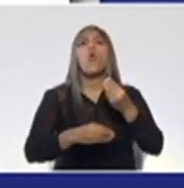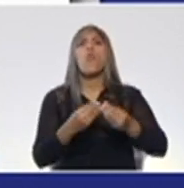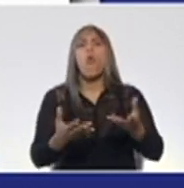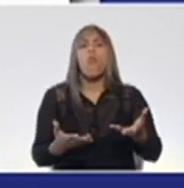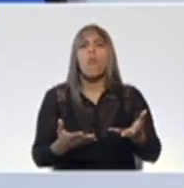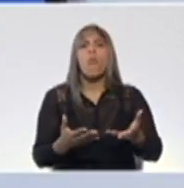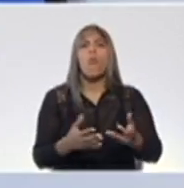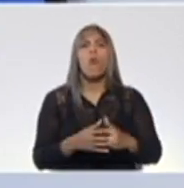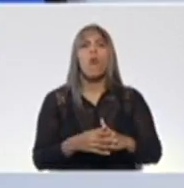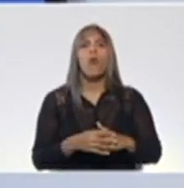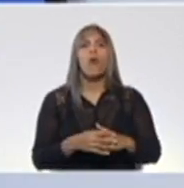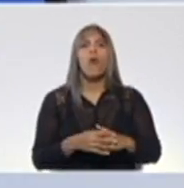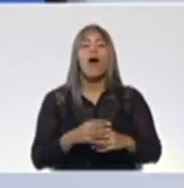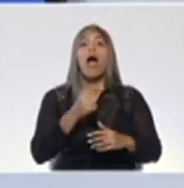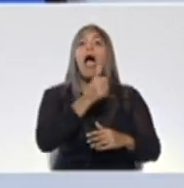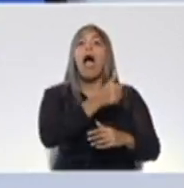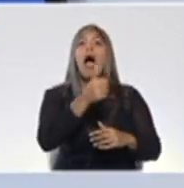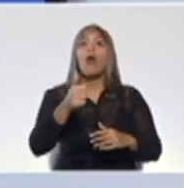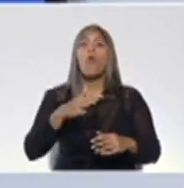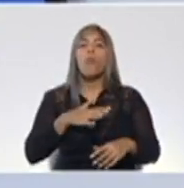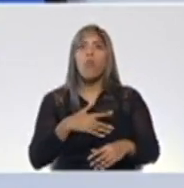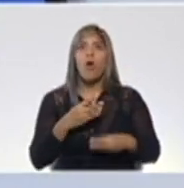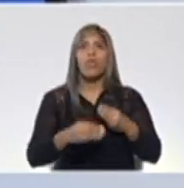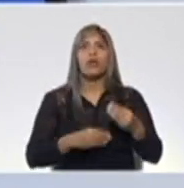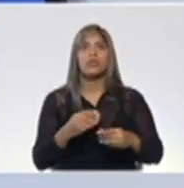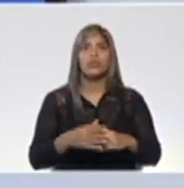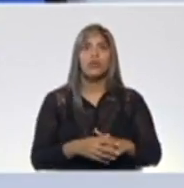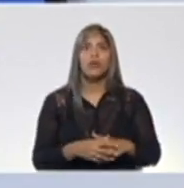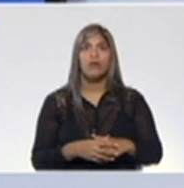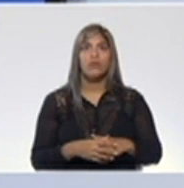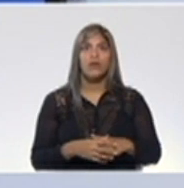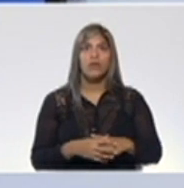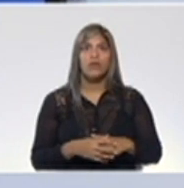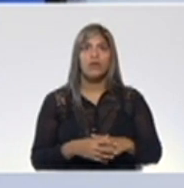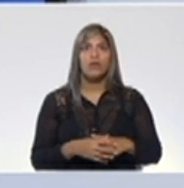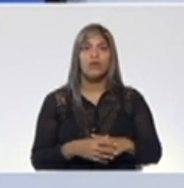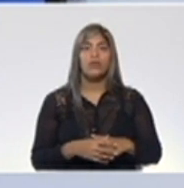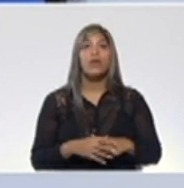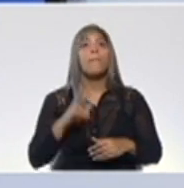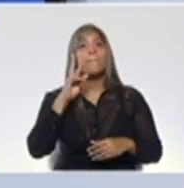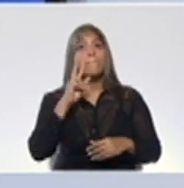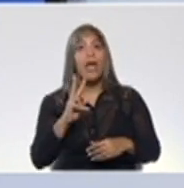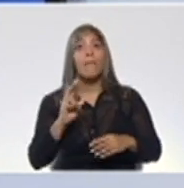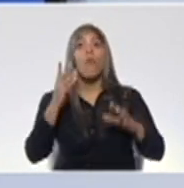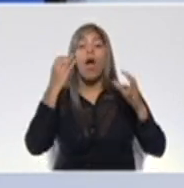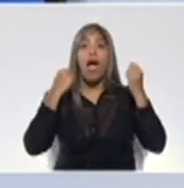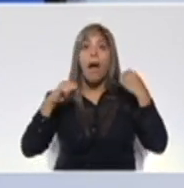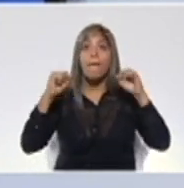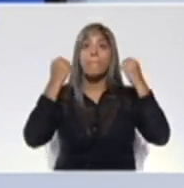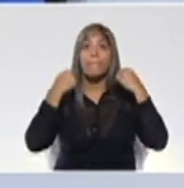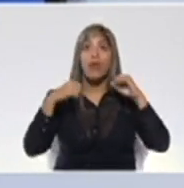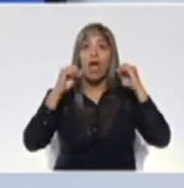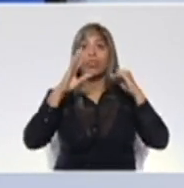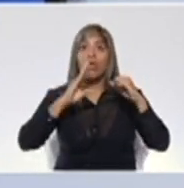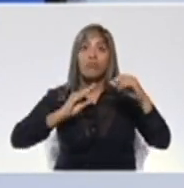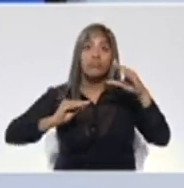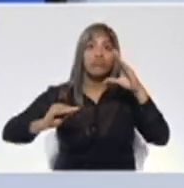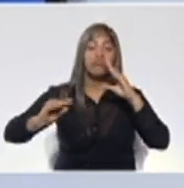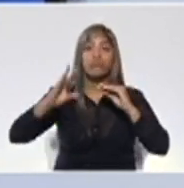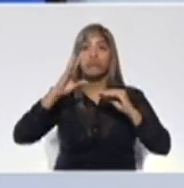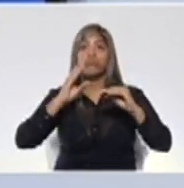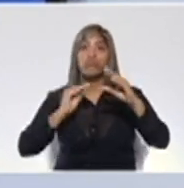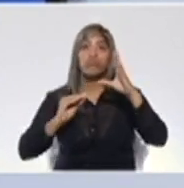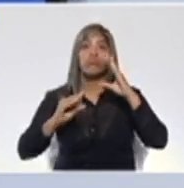modo para demostrar cada una de esas funciones. Así vemos que el aprendizaje de estas